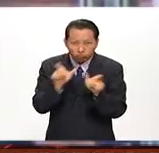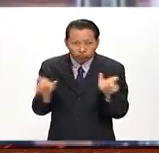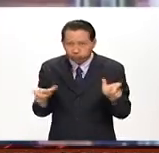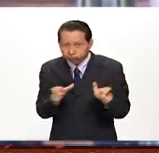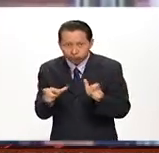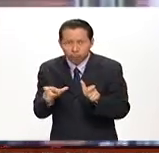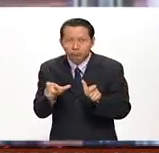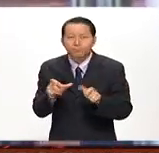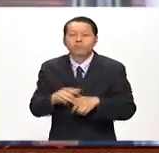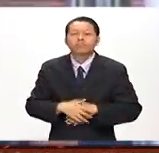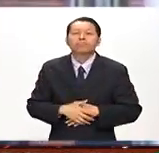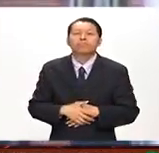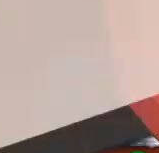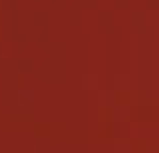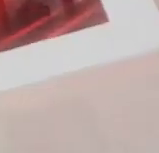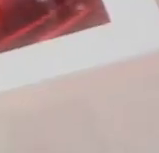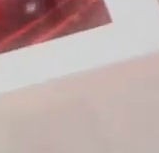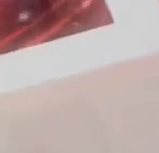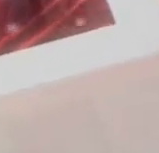Unidos.